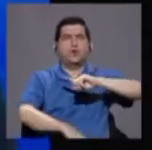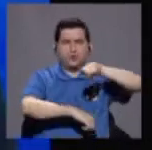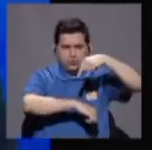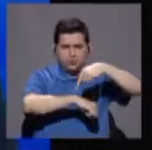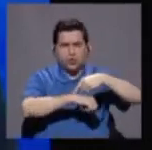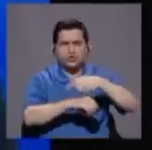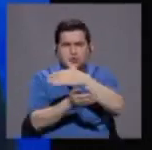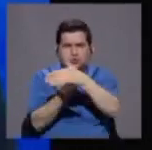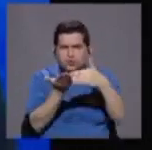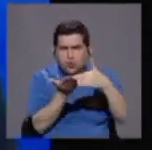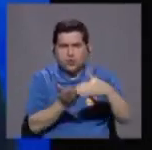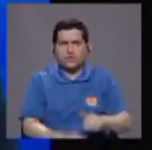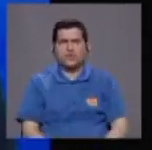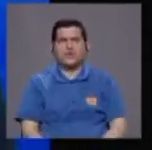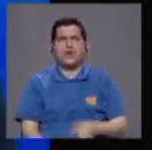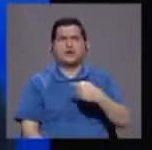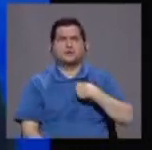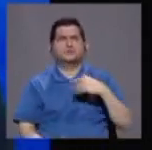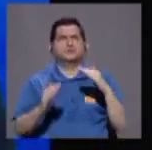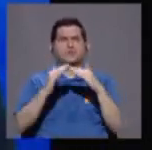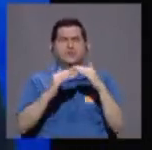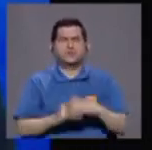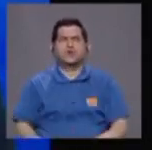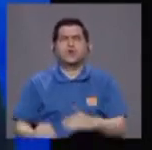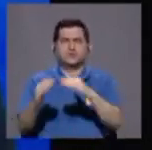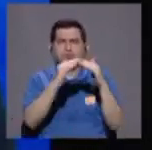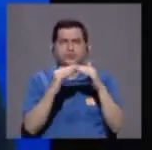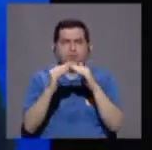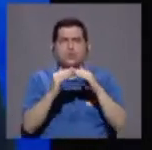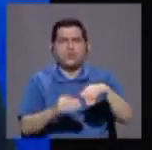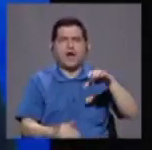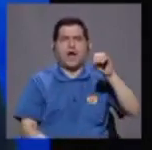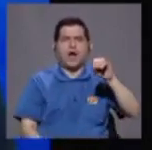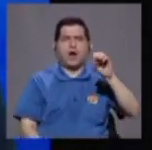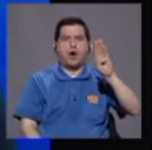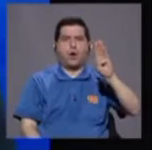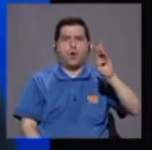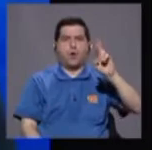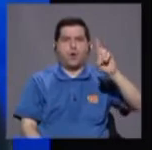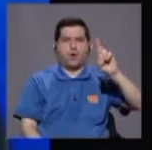yo estaba viviendo en Ciudad Obregón, Sonora, que está a 6